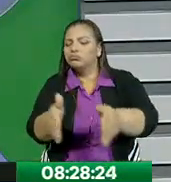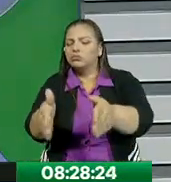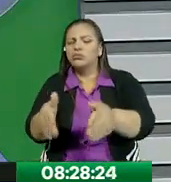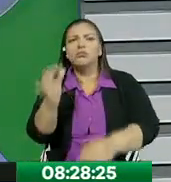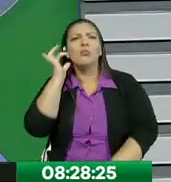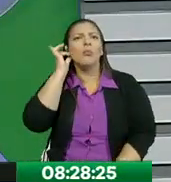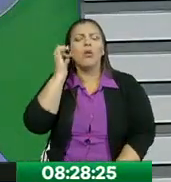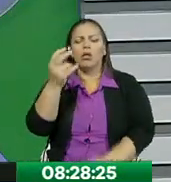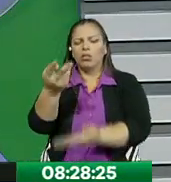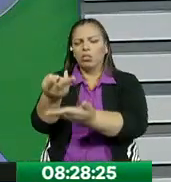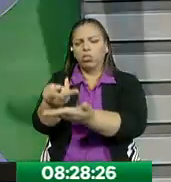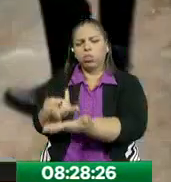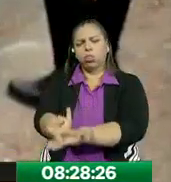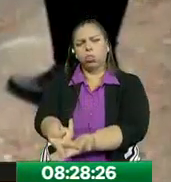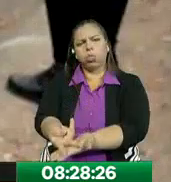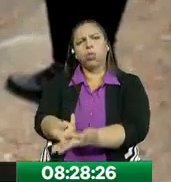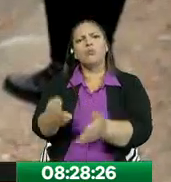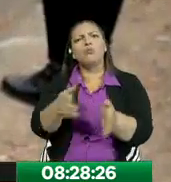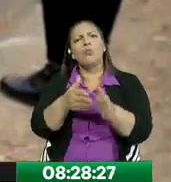3 días.